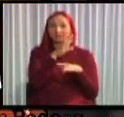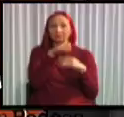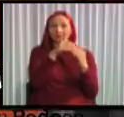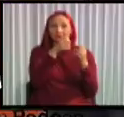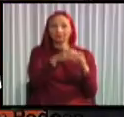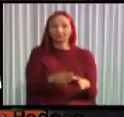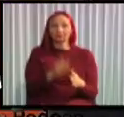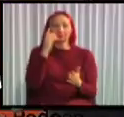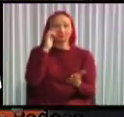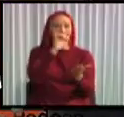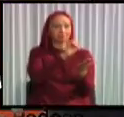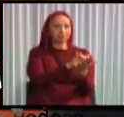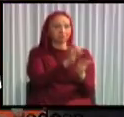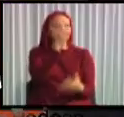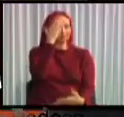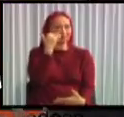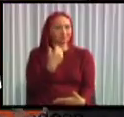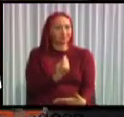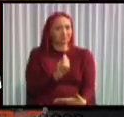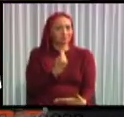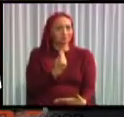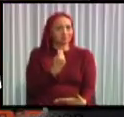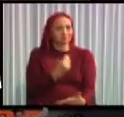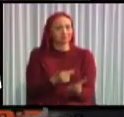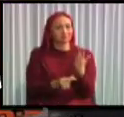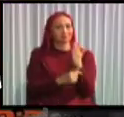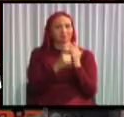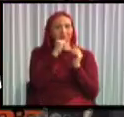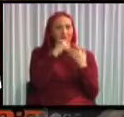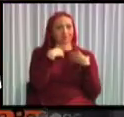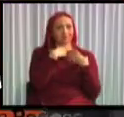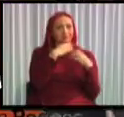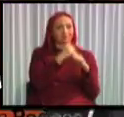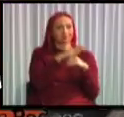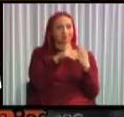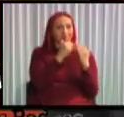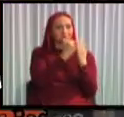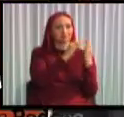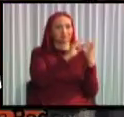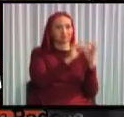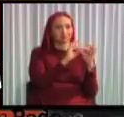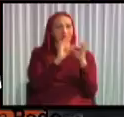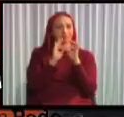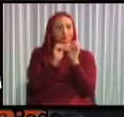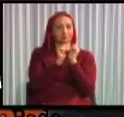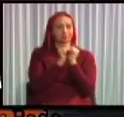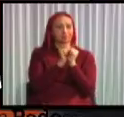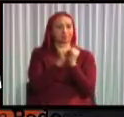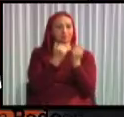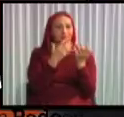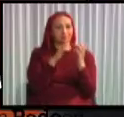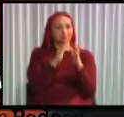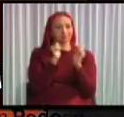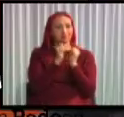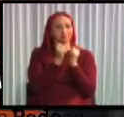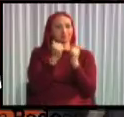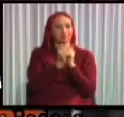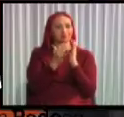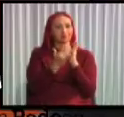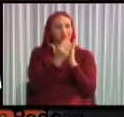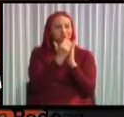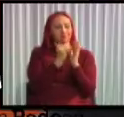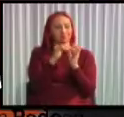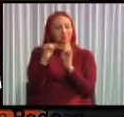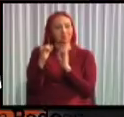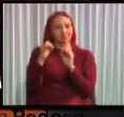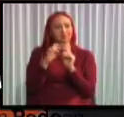perdido precisamente porque... Por supuesto. Por el grado de desconfianza que genera. Ahora todo el mundo está con una tecnología en los